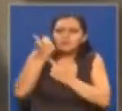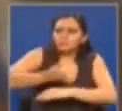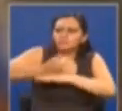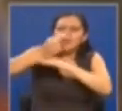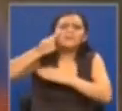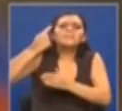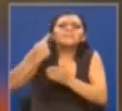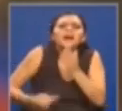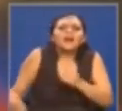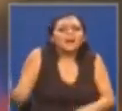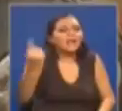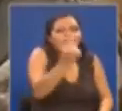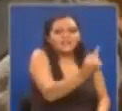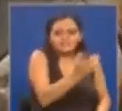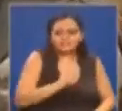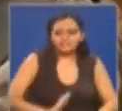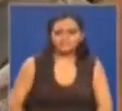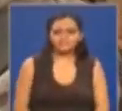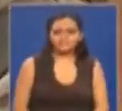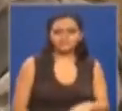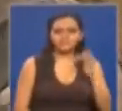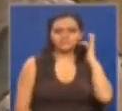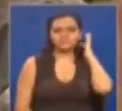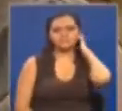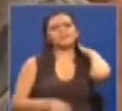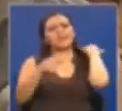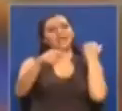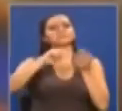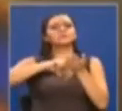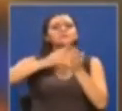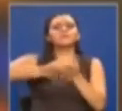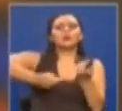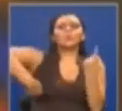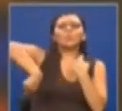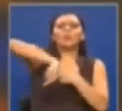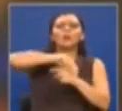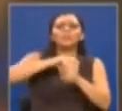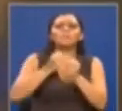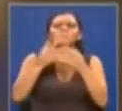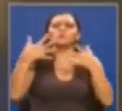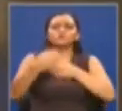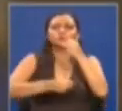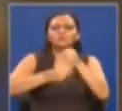presencia de los altos mandos militares. Eso retrocede al país décadas.